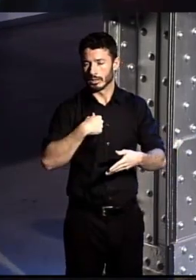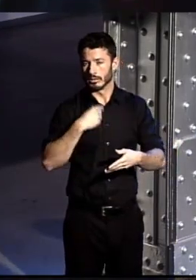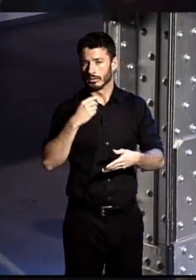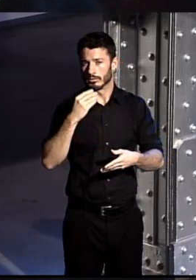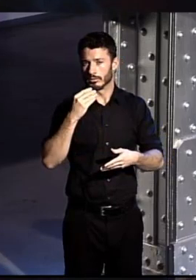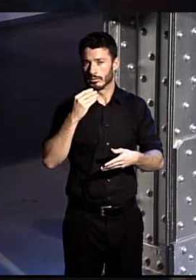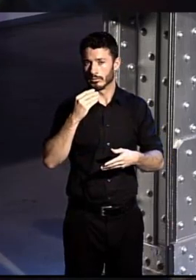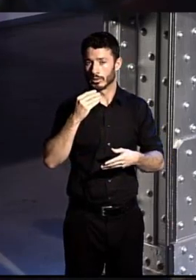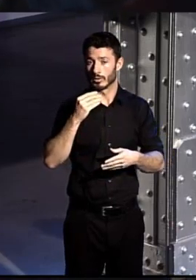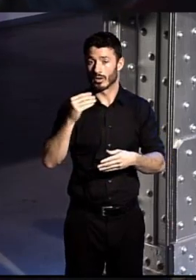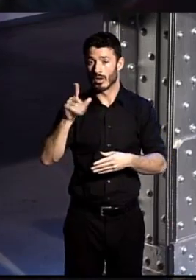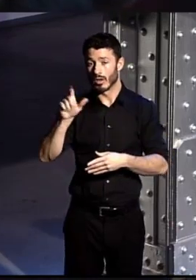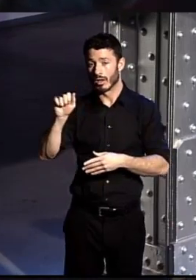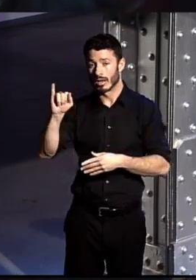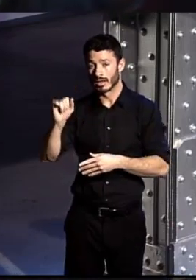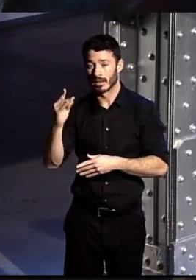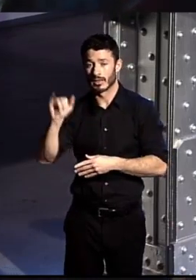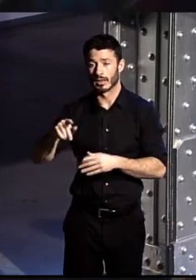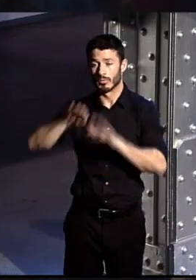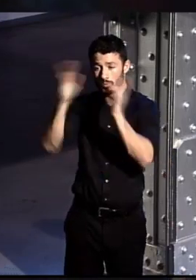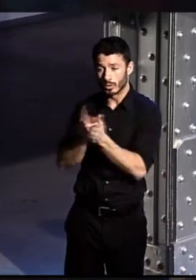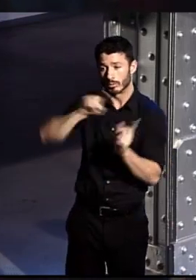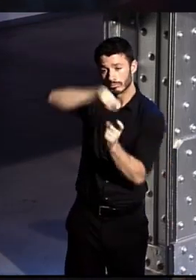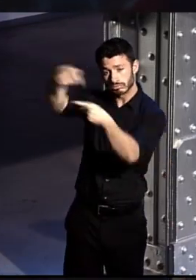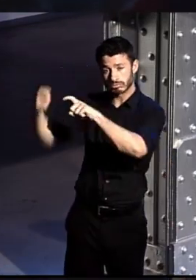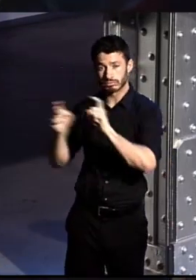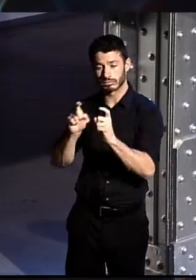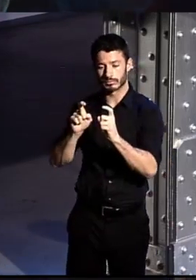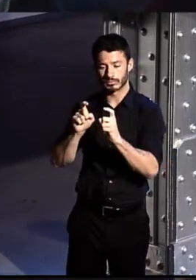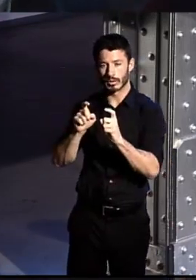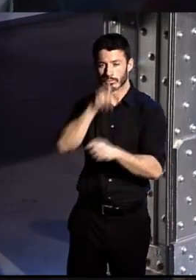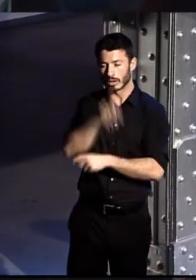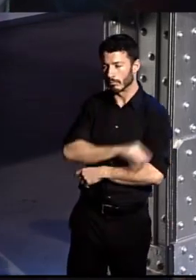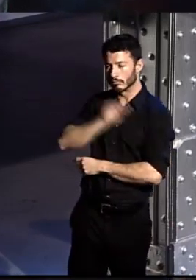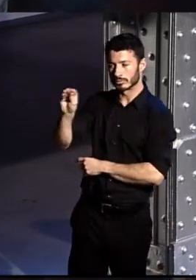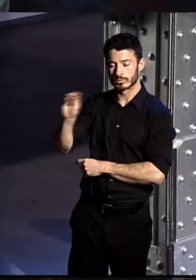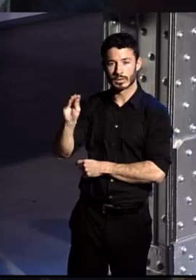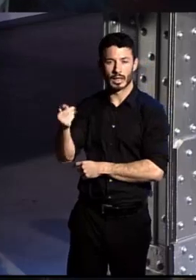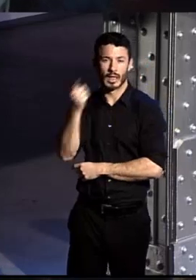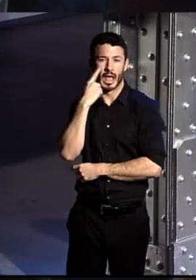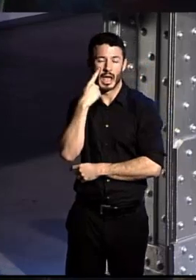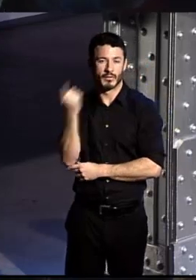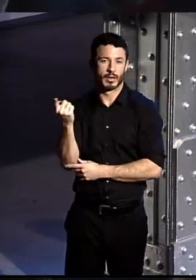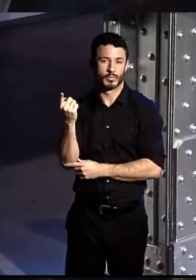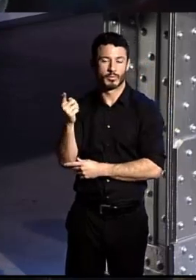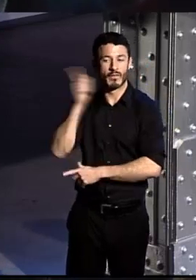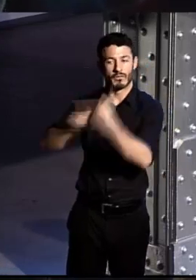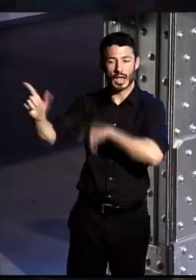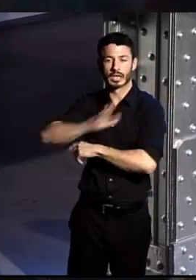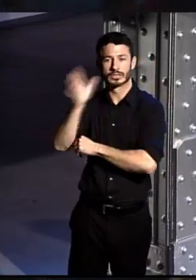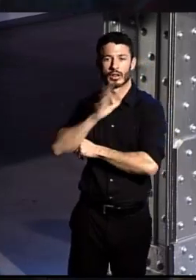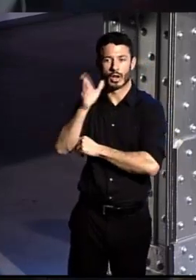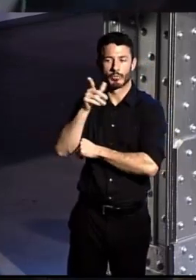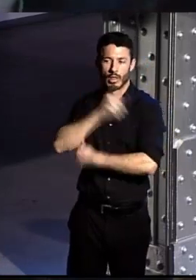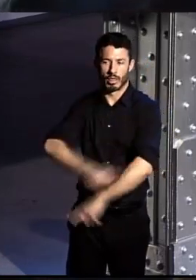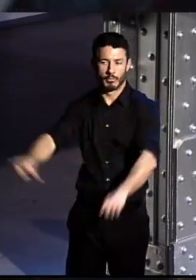cuando Nellie Bly da la vuelta al mundo, que se llegaron a conocer, hay alguien que le pregunta, bueno, ¿y para cuándo un viaje extraordinario protagonizada por una